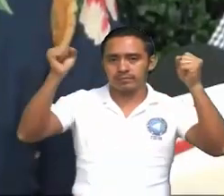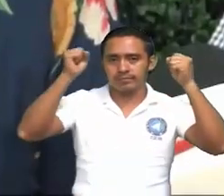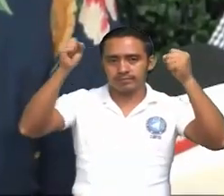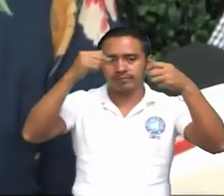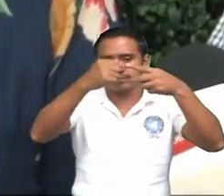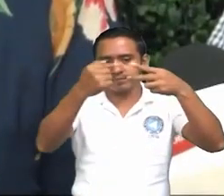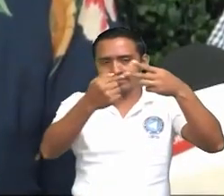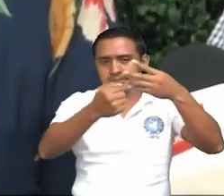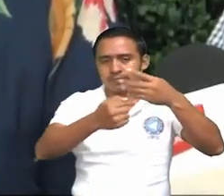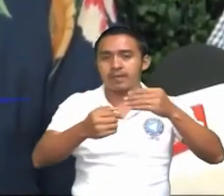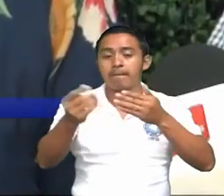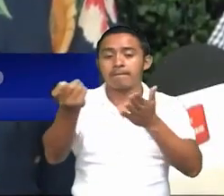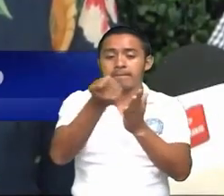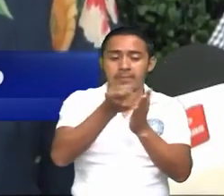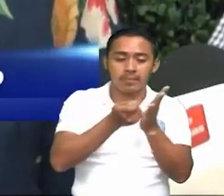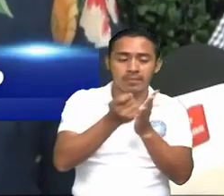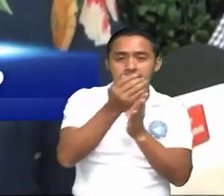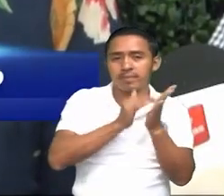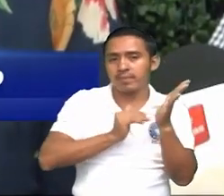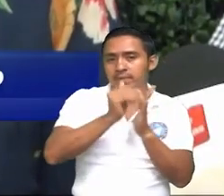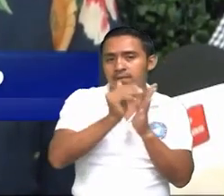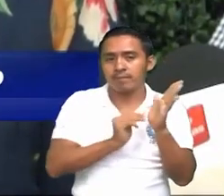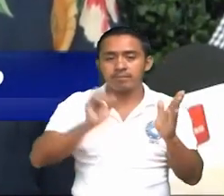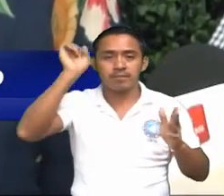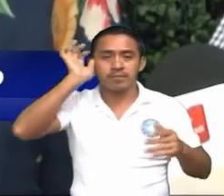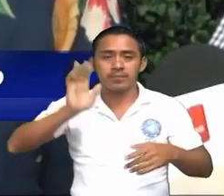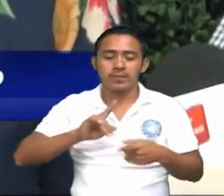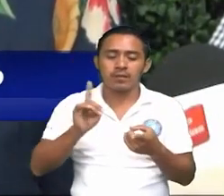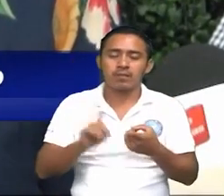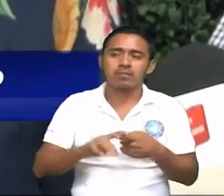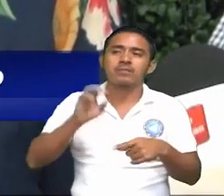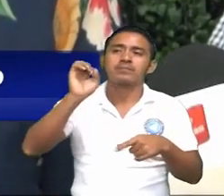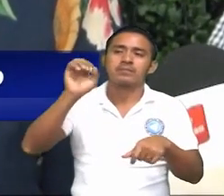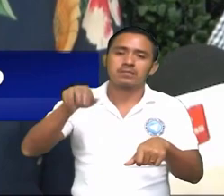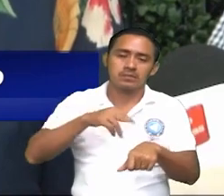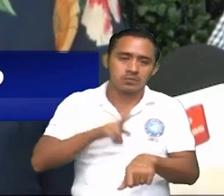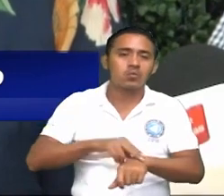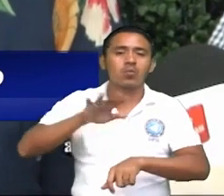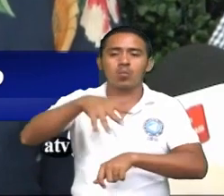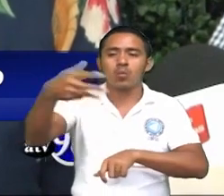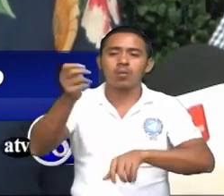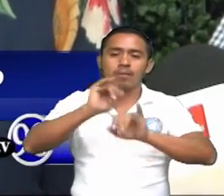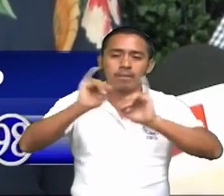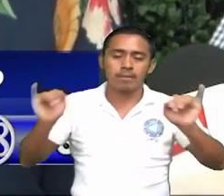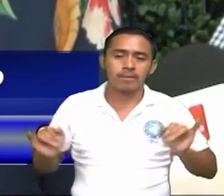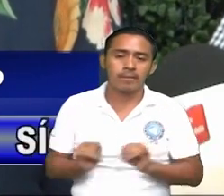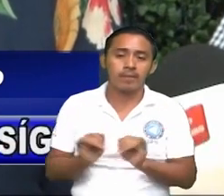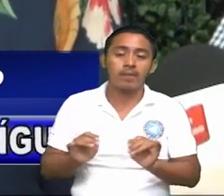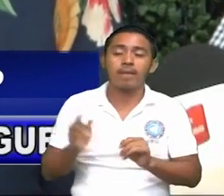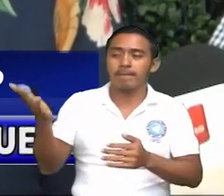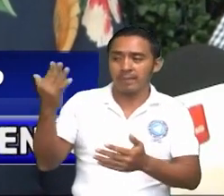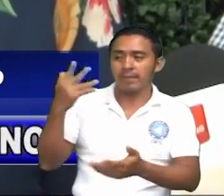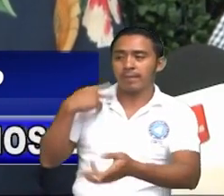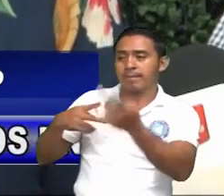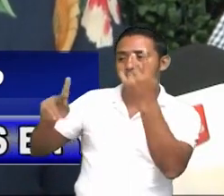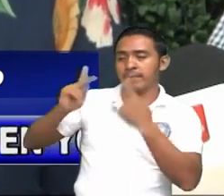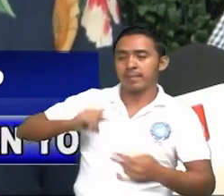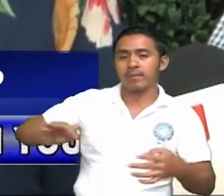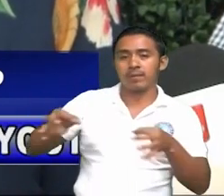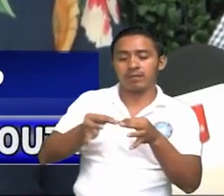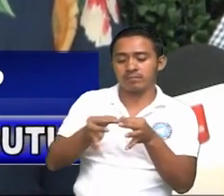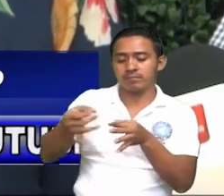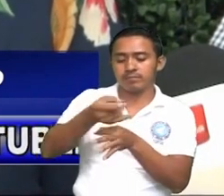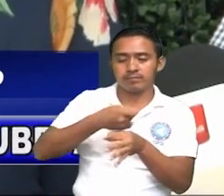Invitando a todos los turistas, extranjeros como nacionales, que nos visiten Ometepe. Porque